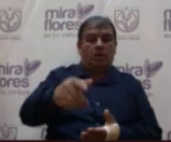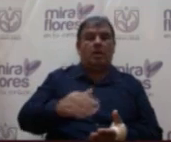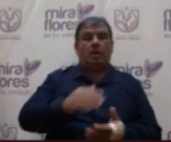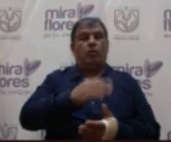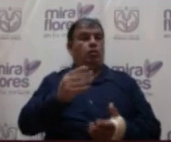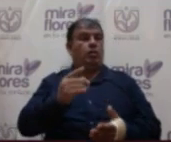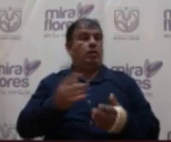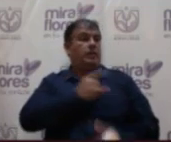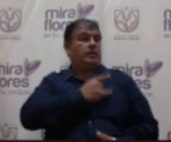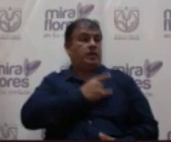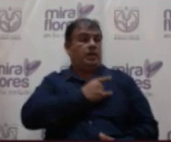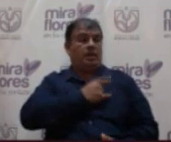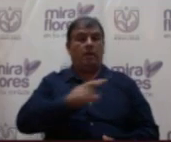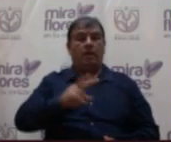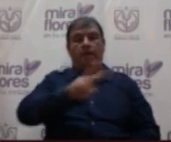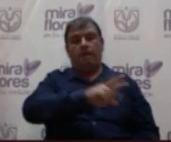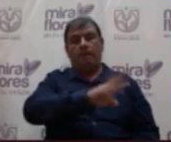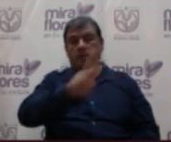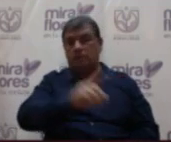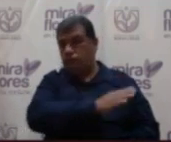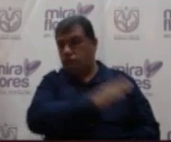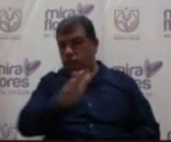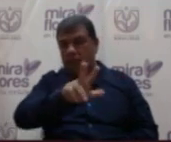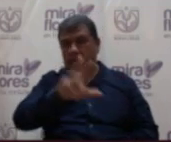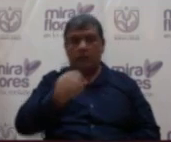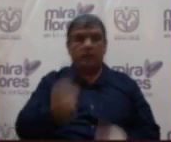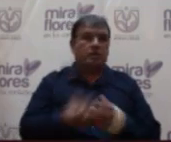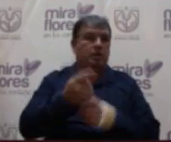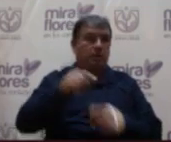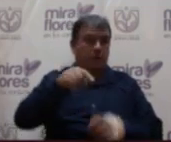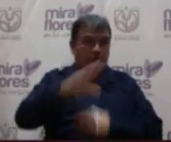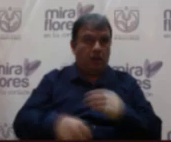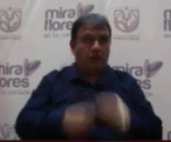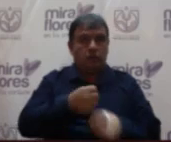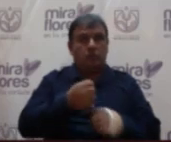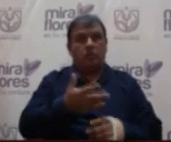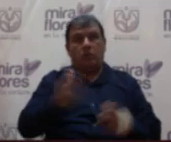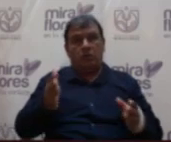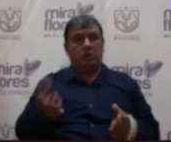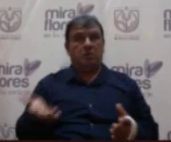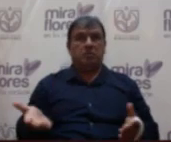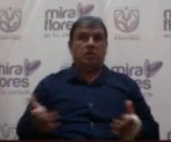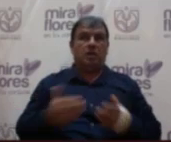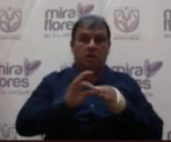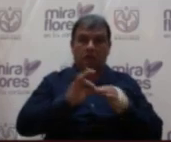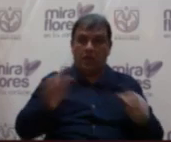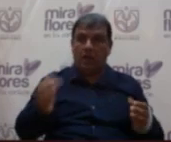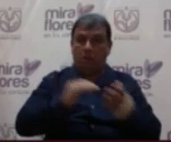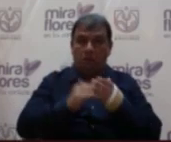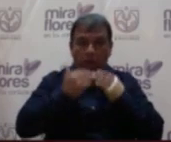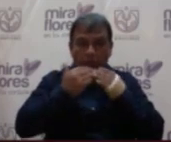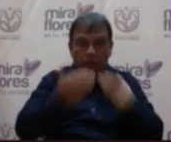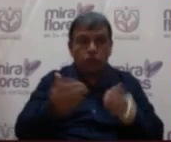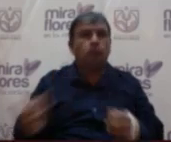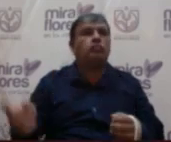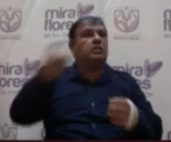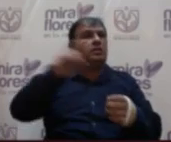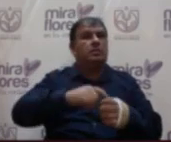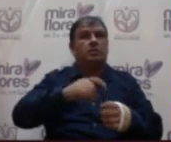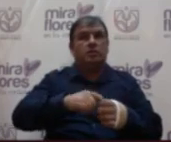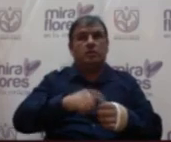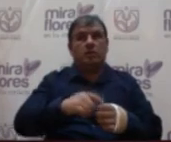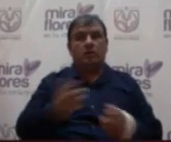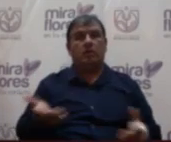campus universitario del 26 al 30 de septiembre del presente año. Sin otro particular, agradeciendo nuevamente su